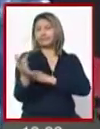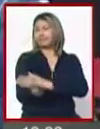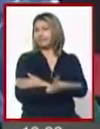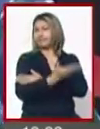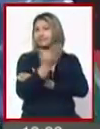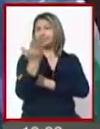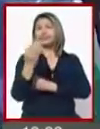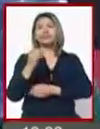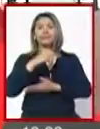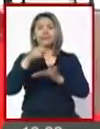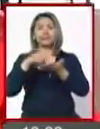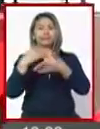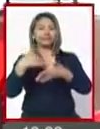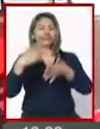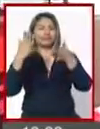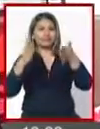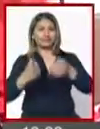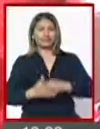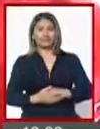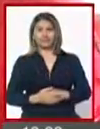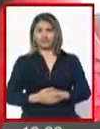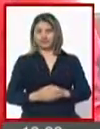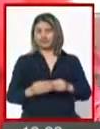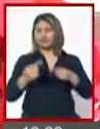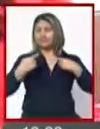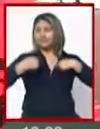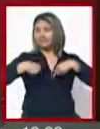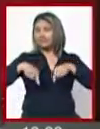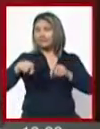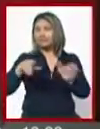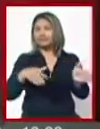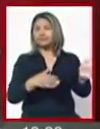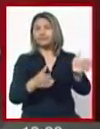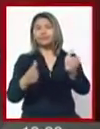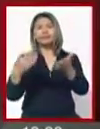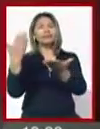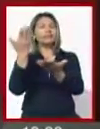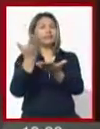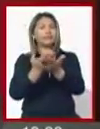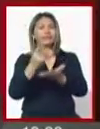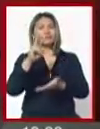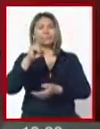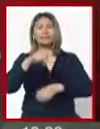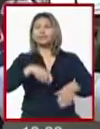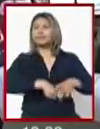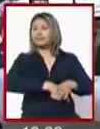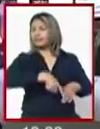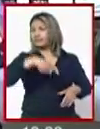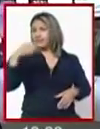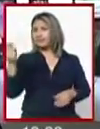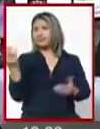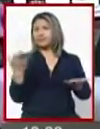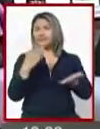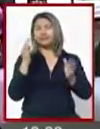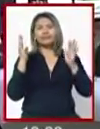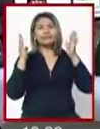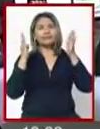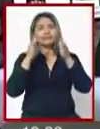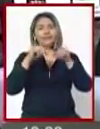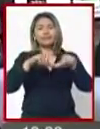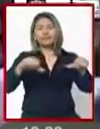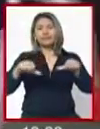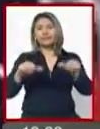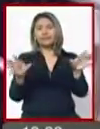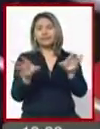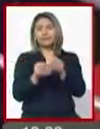8:30 de la mañana en la Plaza del Estudiante. De ahí vamos a recorrer hasta la Plaza Central, 24 de Septiembre, donde se va a realizar el acto central,